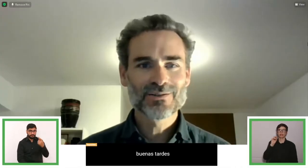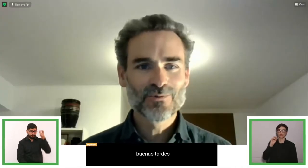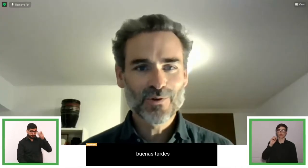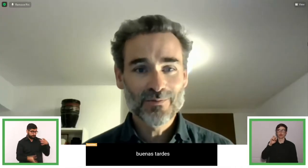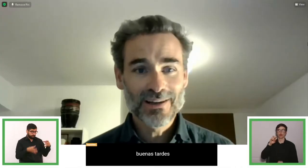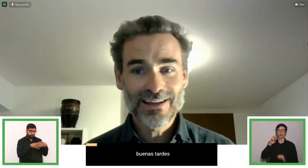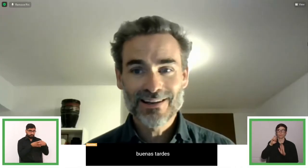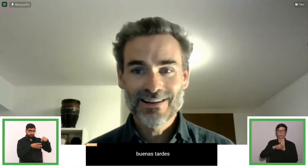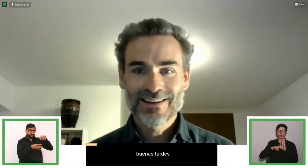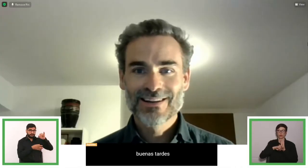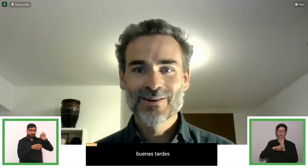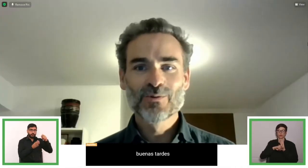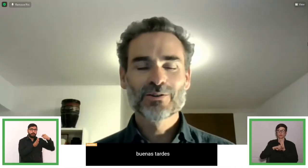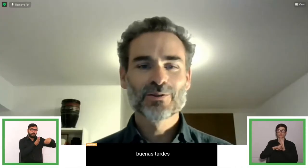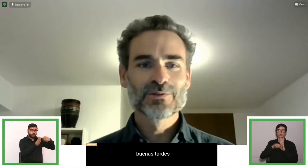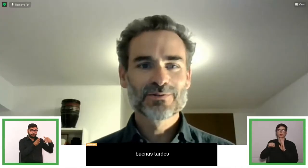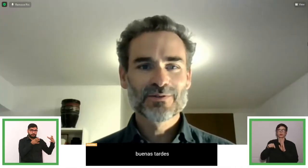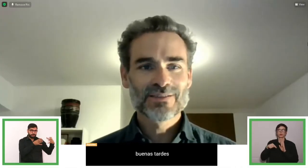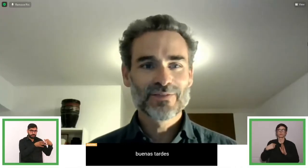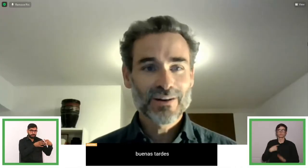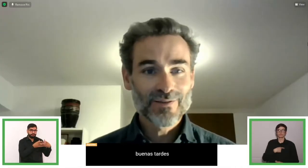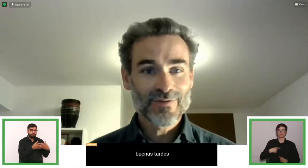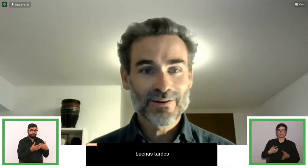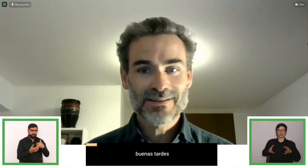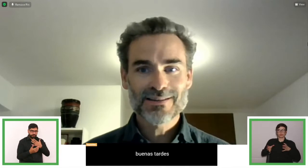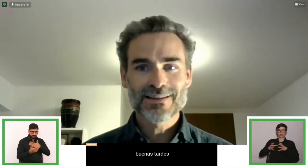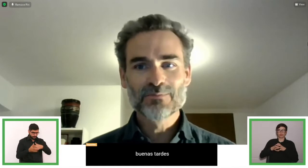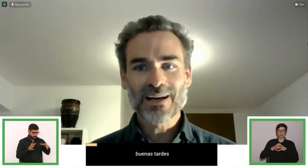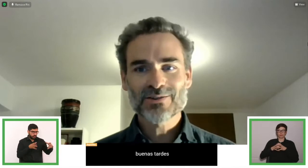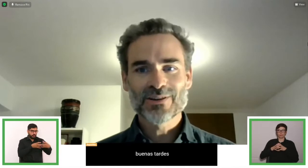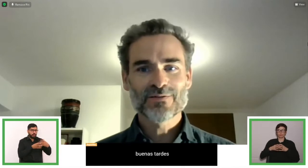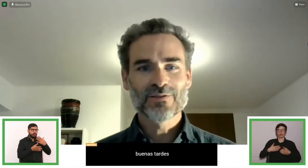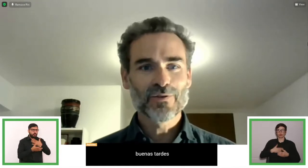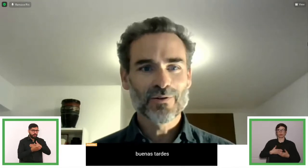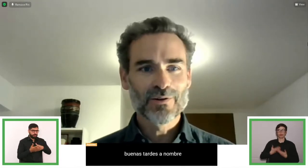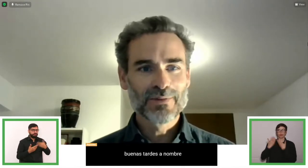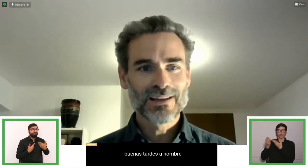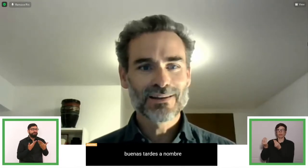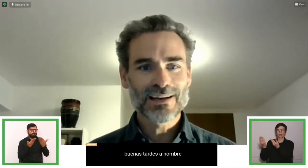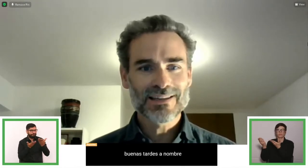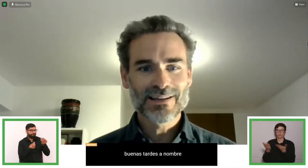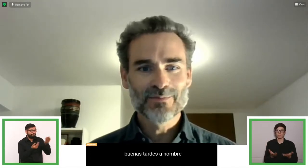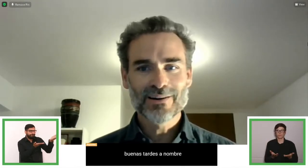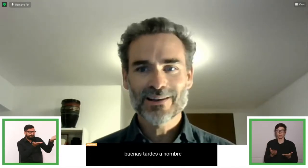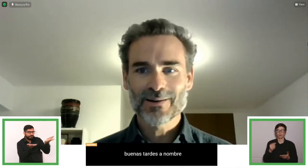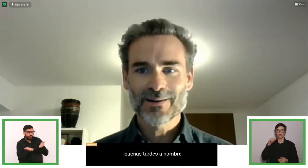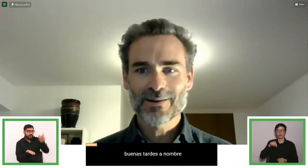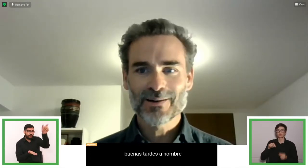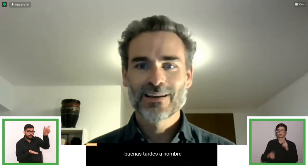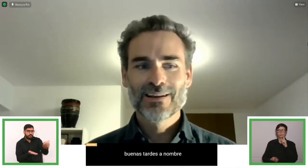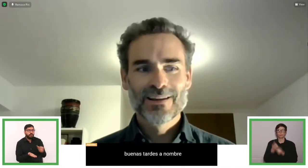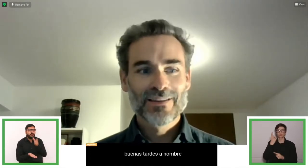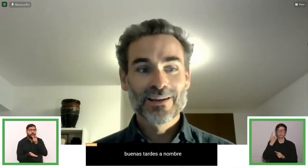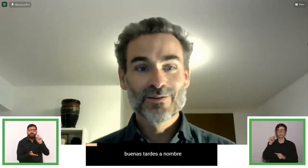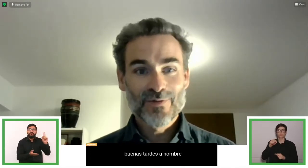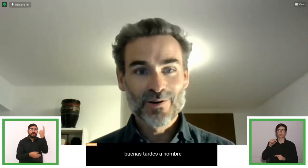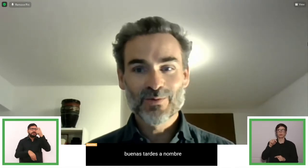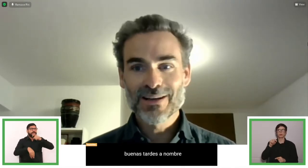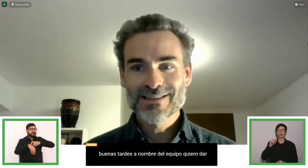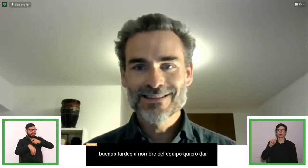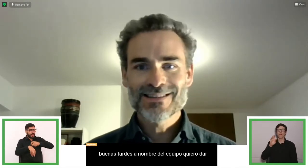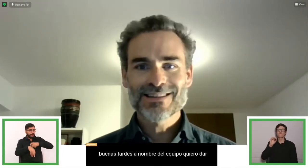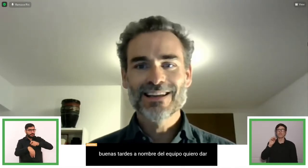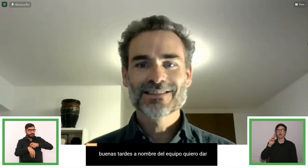Buenas tardes. A nombre del equipo, quiero darles mi bienvenida a este primer foro de Impact Transfer